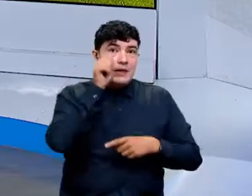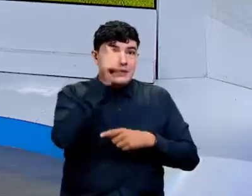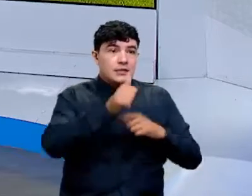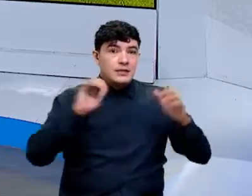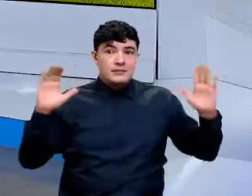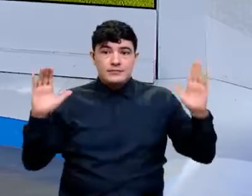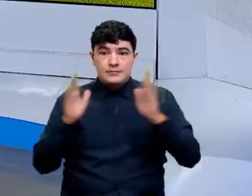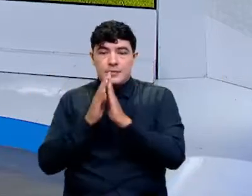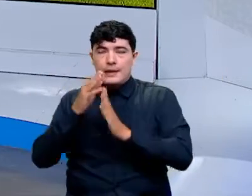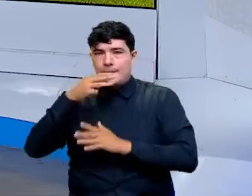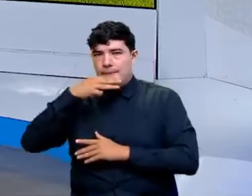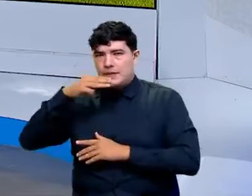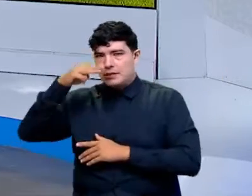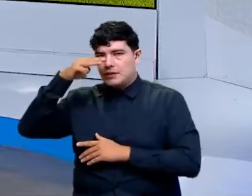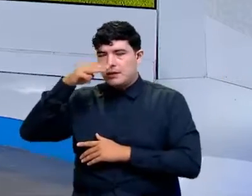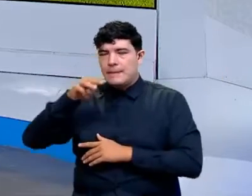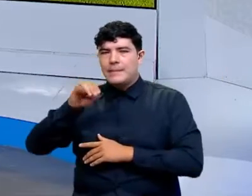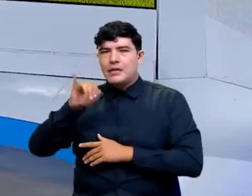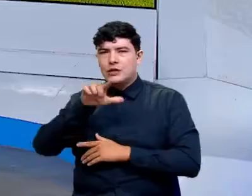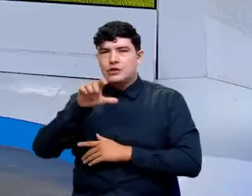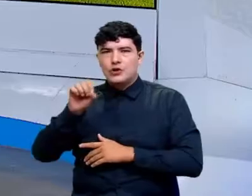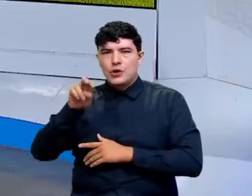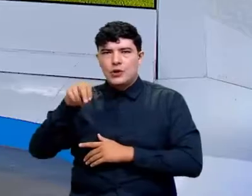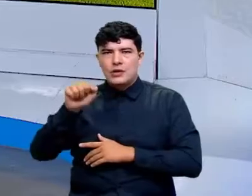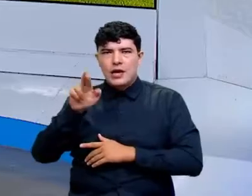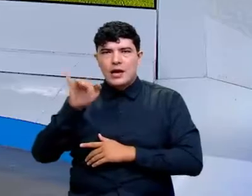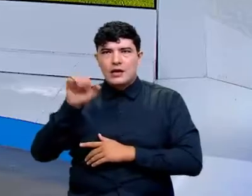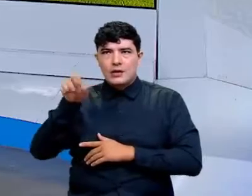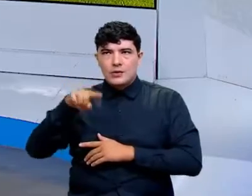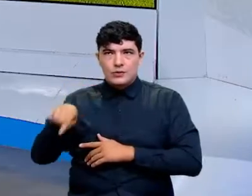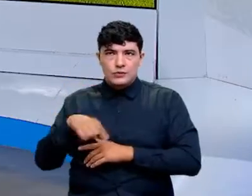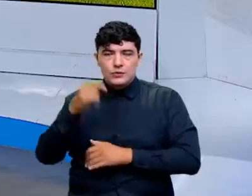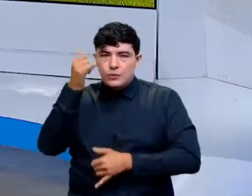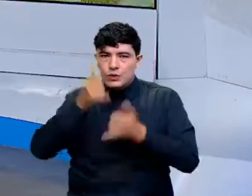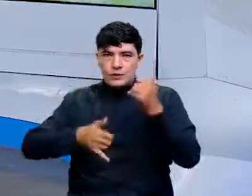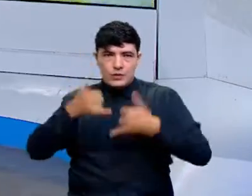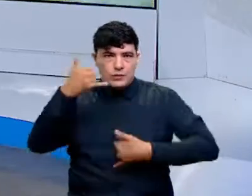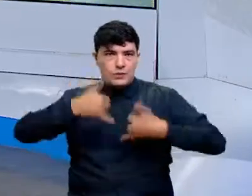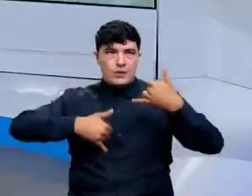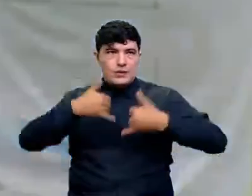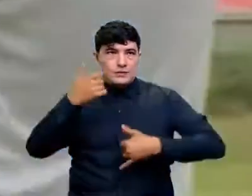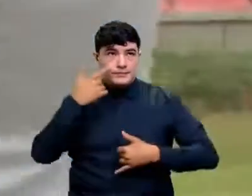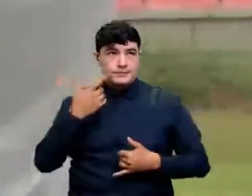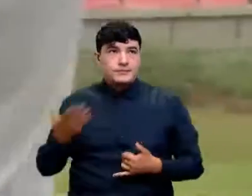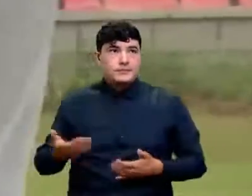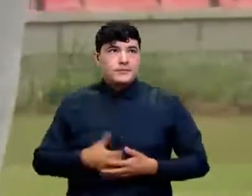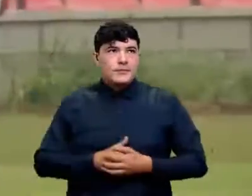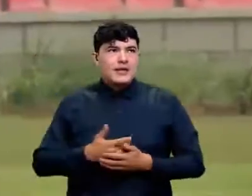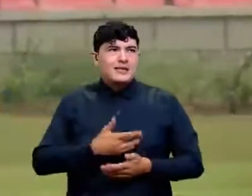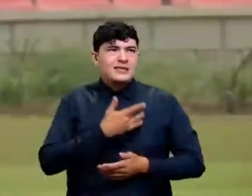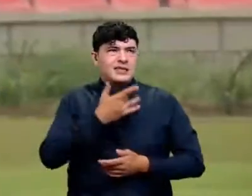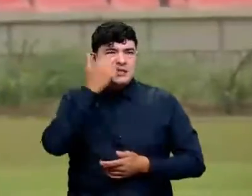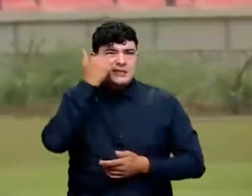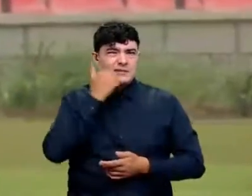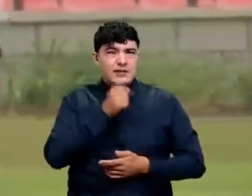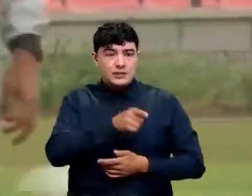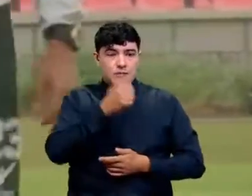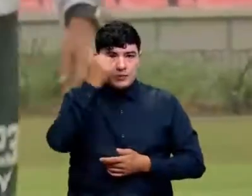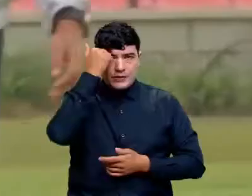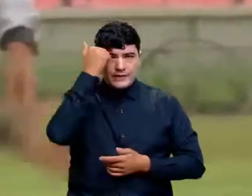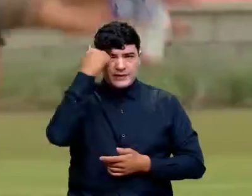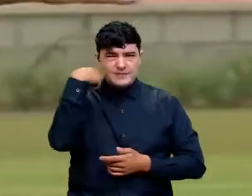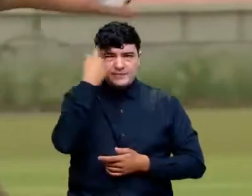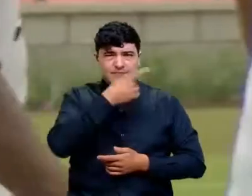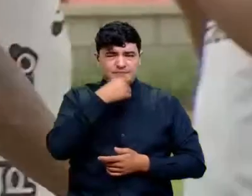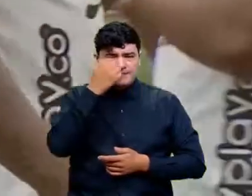millonarios en el último partido de la fase de grupos de los el cuadrangulares un poco de tristeza mostró el técnico armando el propio